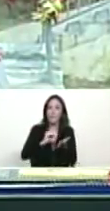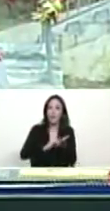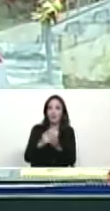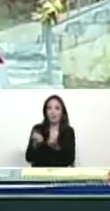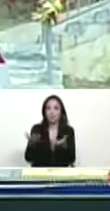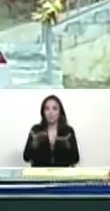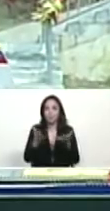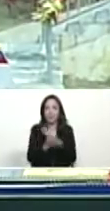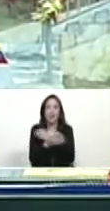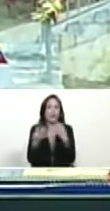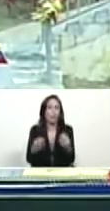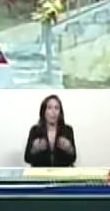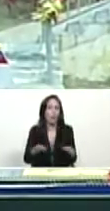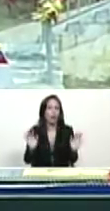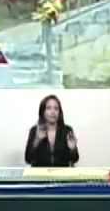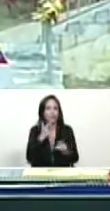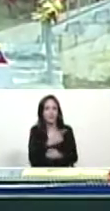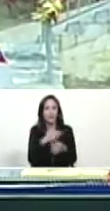Normal.